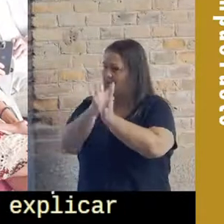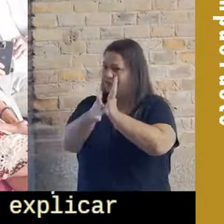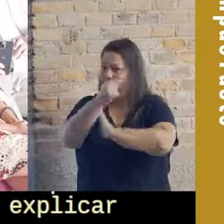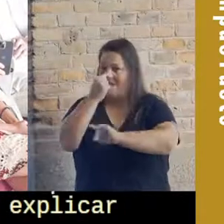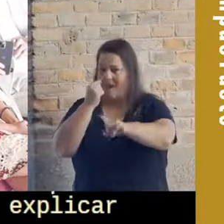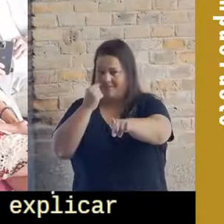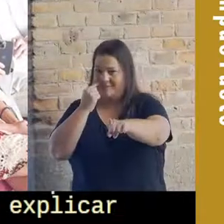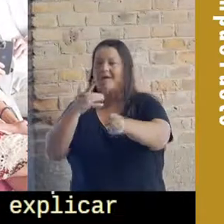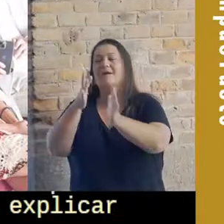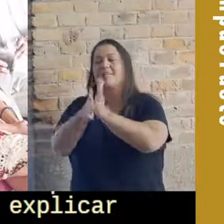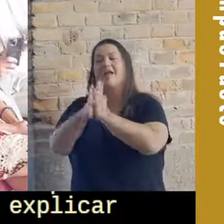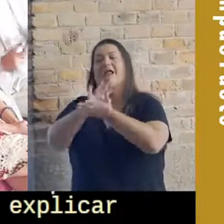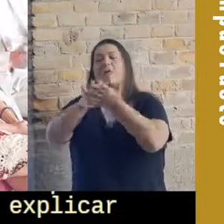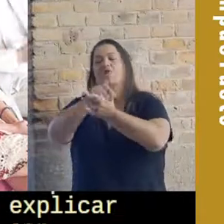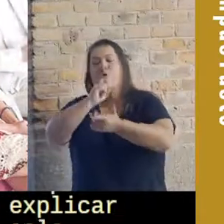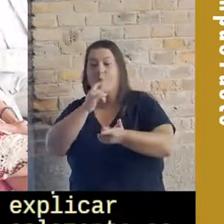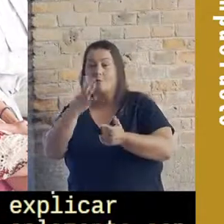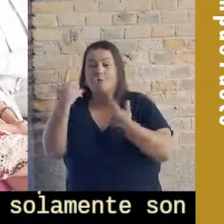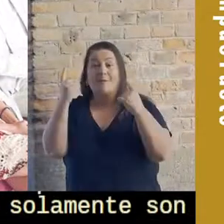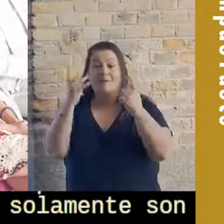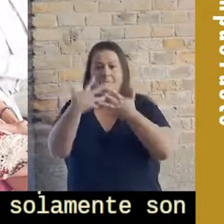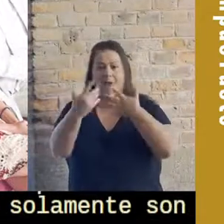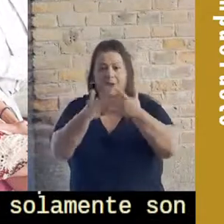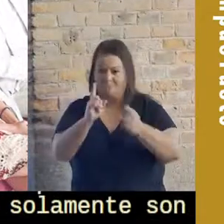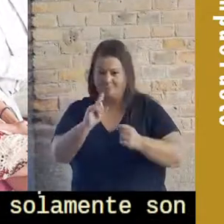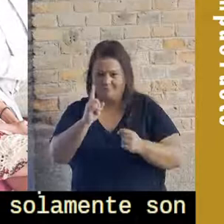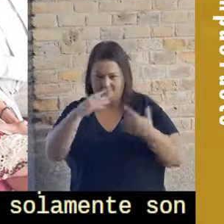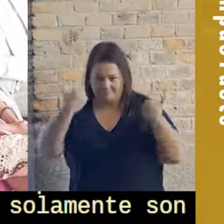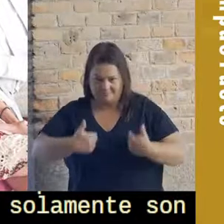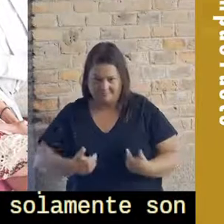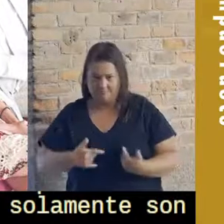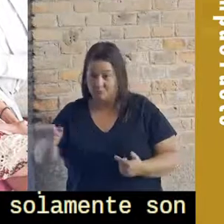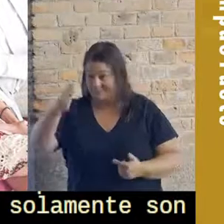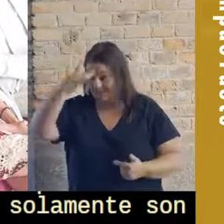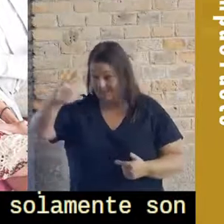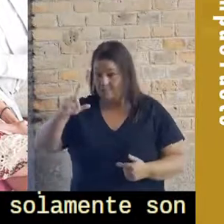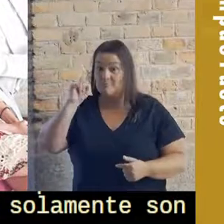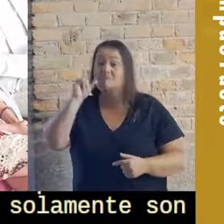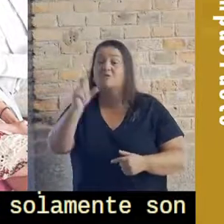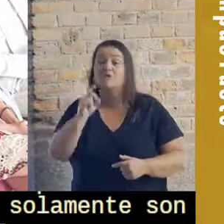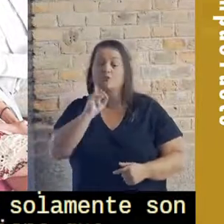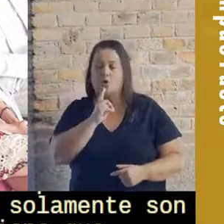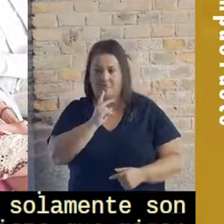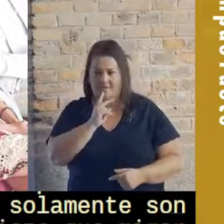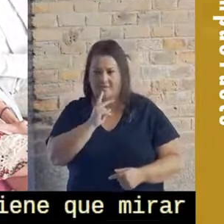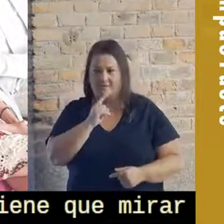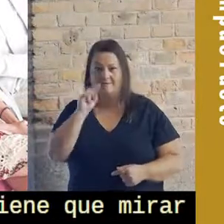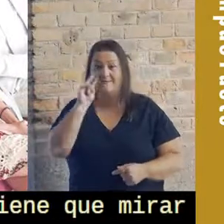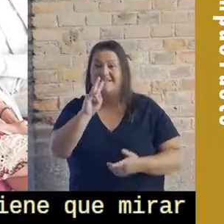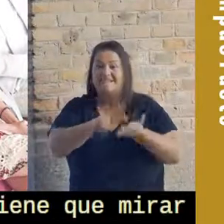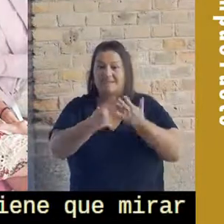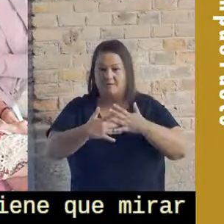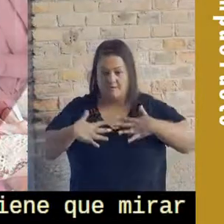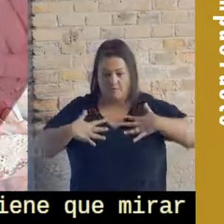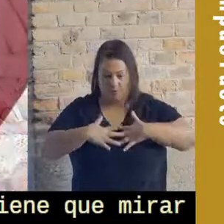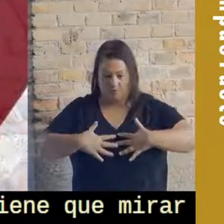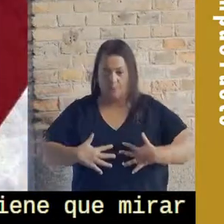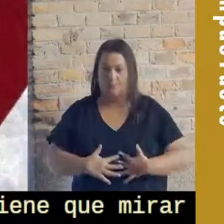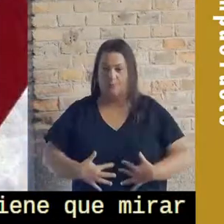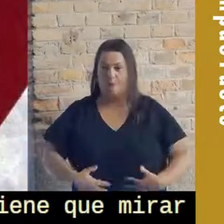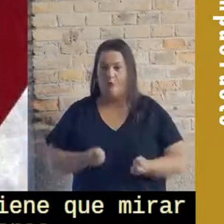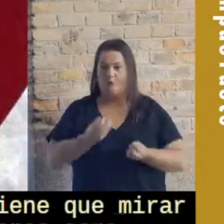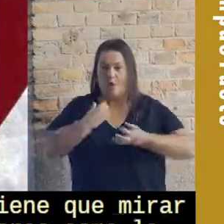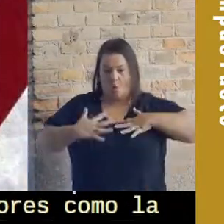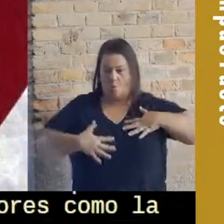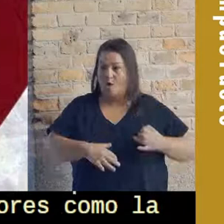Maite Cómo va la lengua dec No es que no solamente son las manos y tú Imagínate que una persona sorda tiene que mirar a un intérprete con una camisa de cuadro de